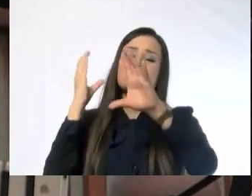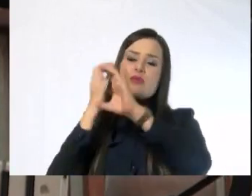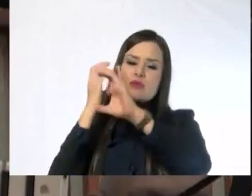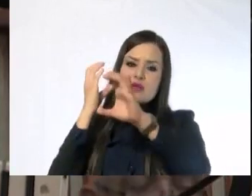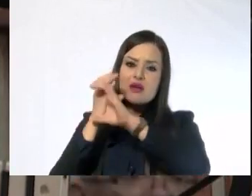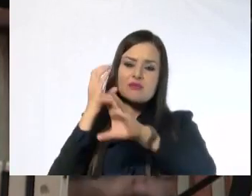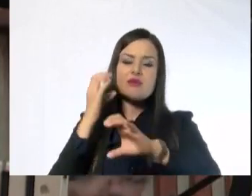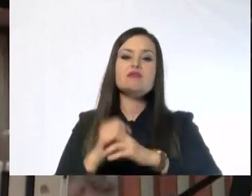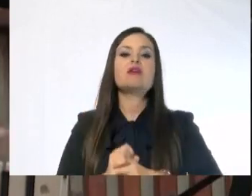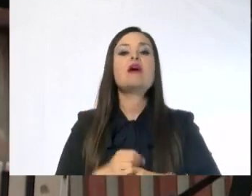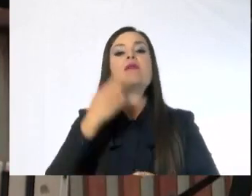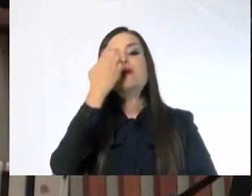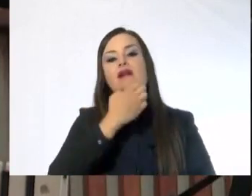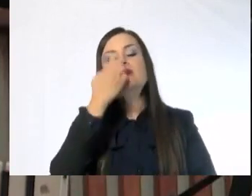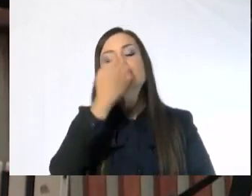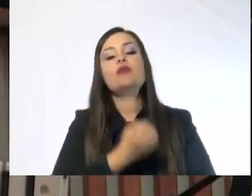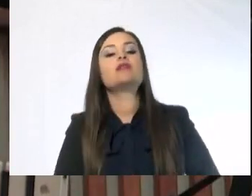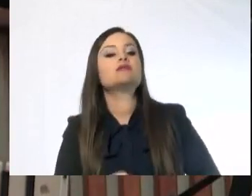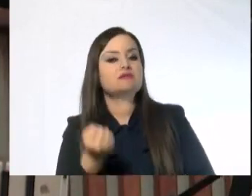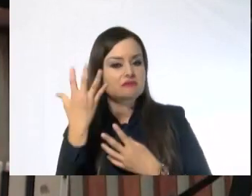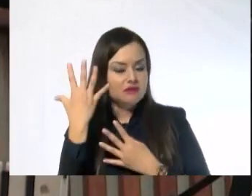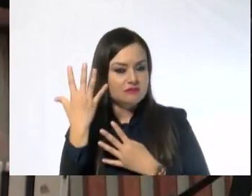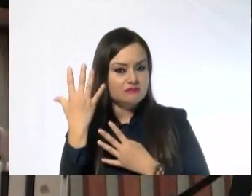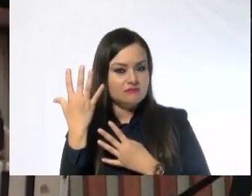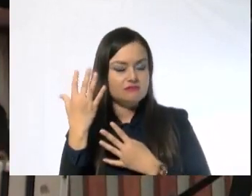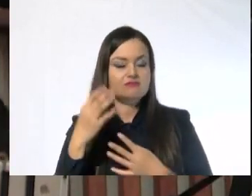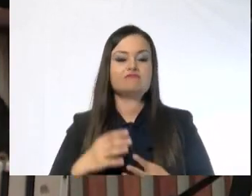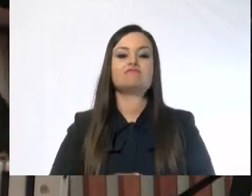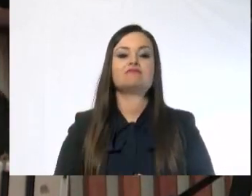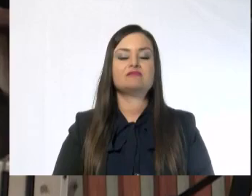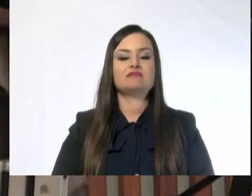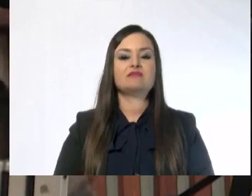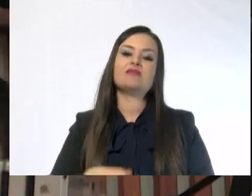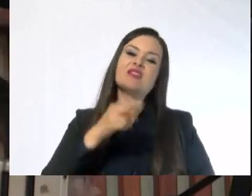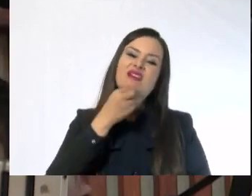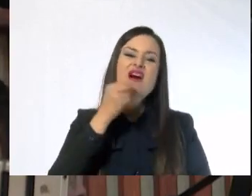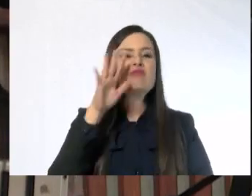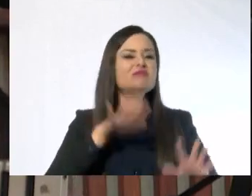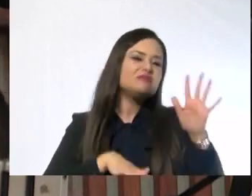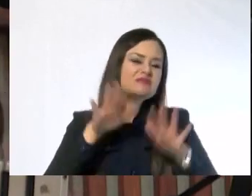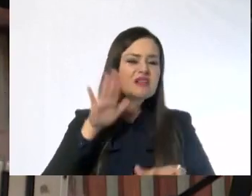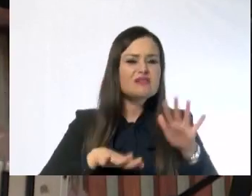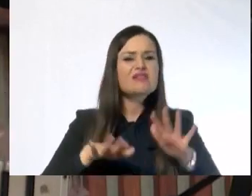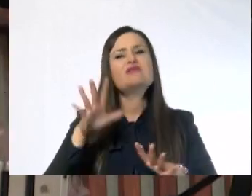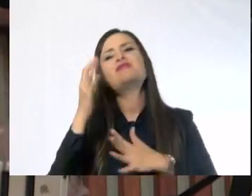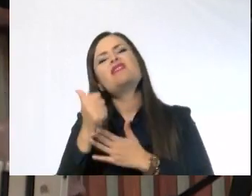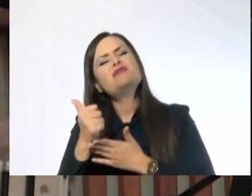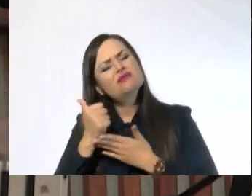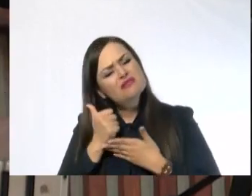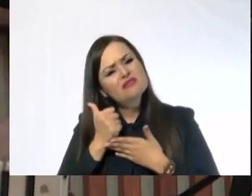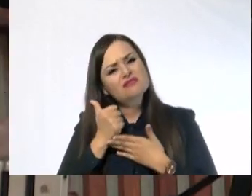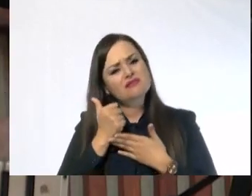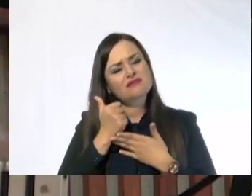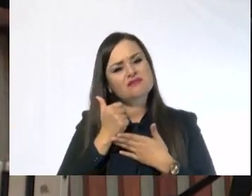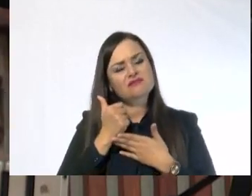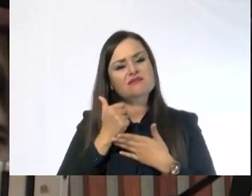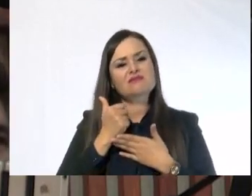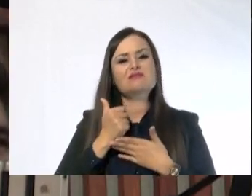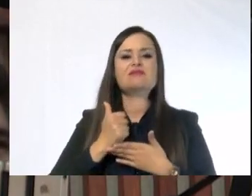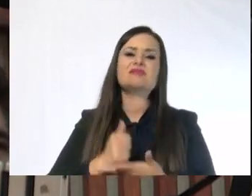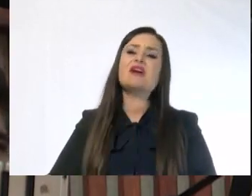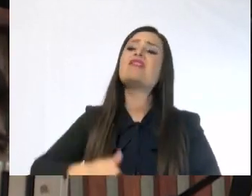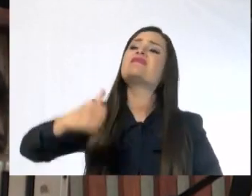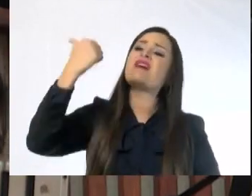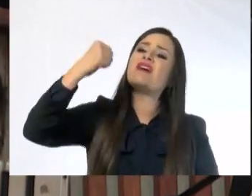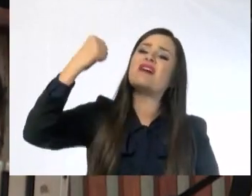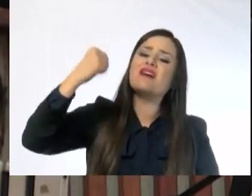para que lo lleve a la escuela julián a veces tenía que pedir ayuda tenía que pedir aventón